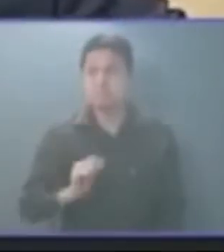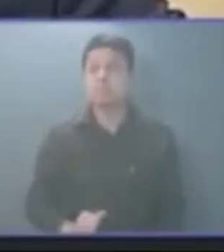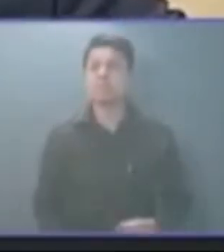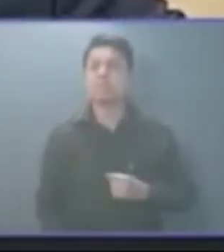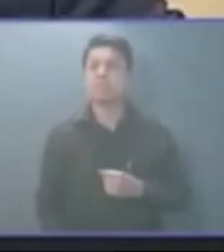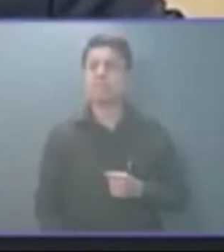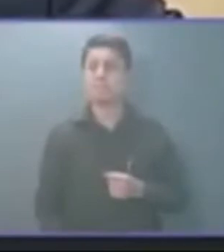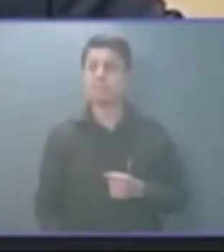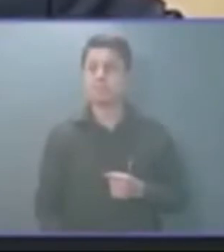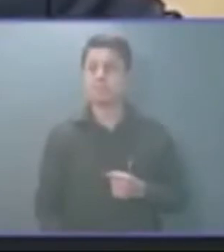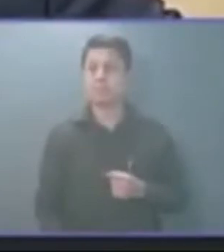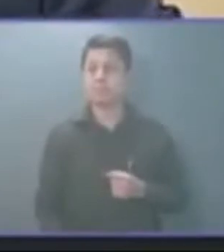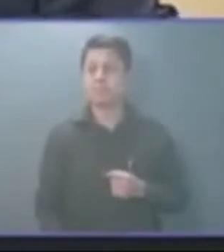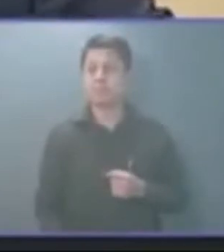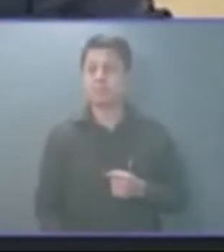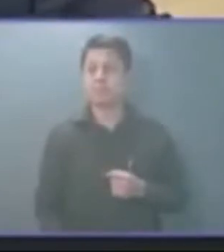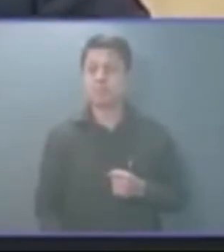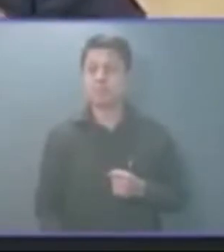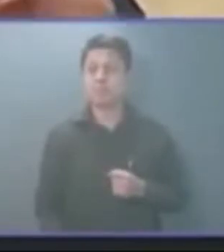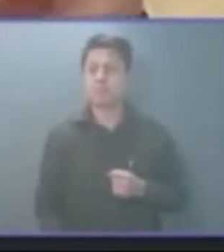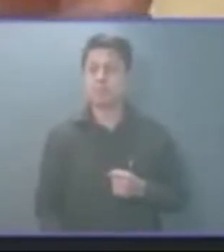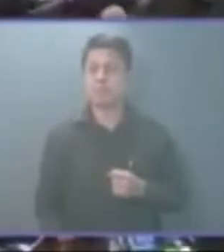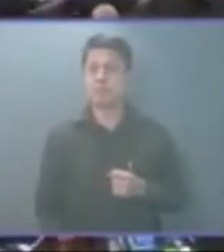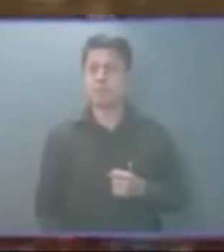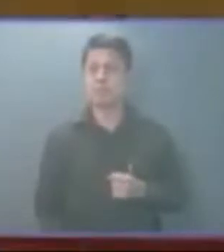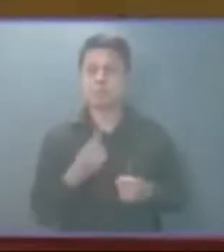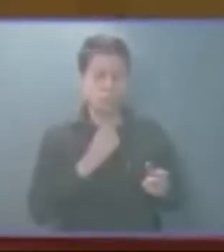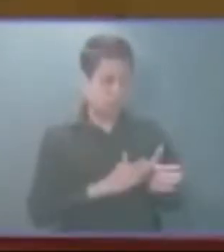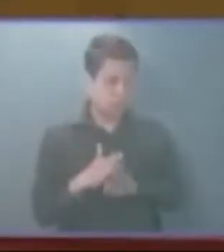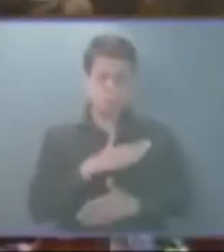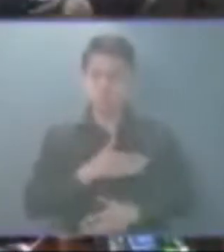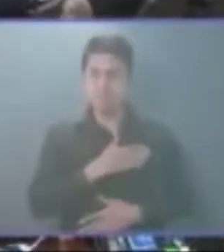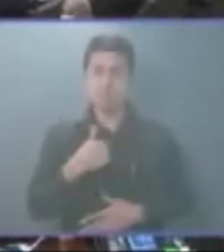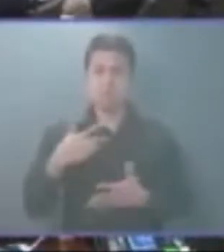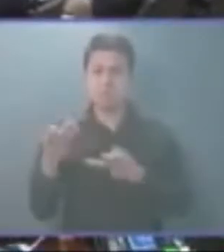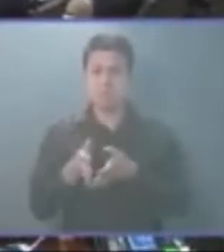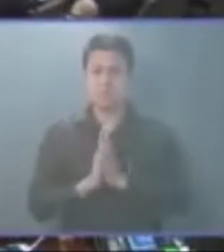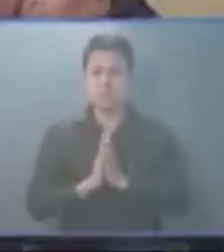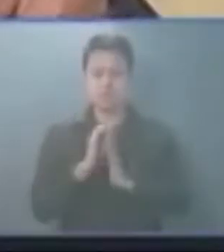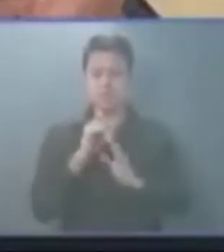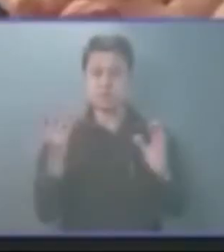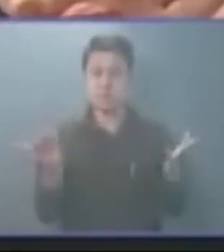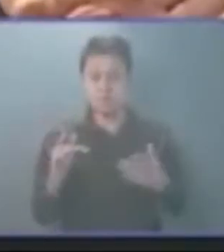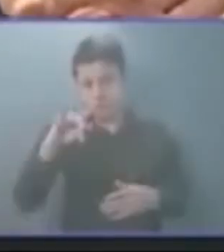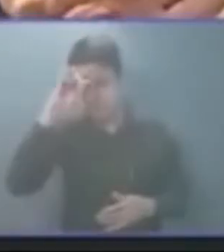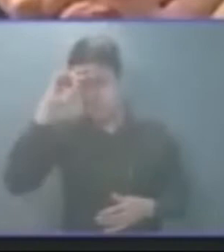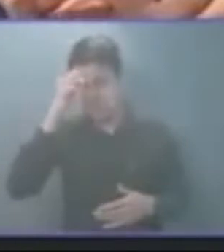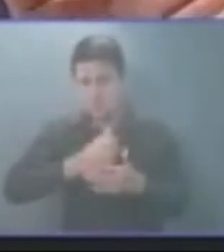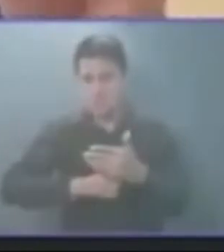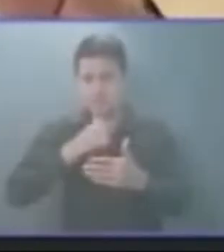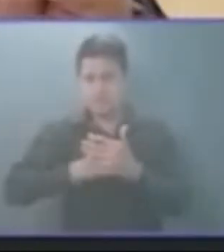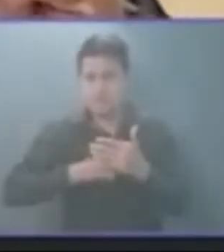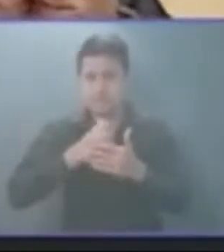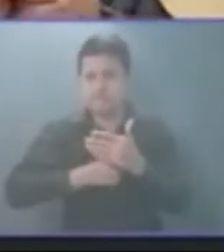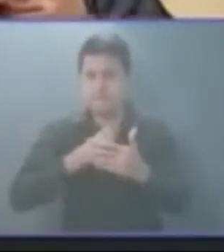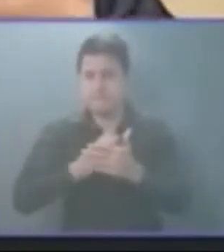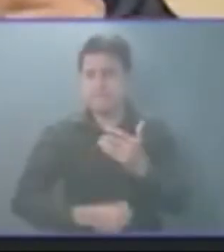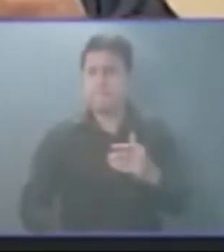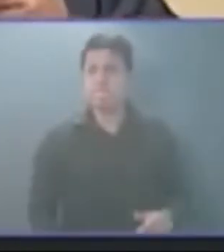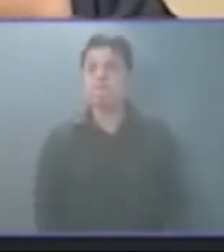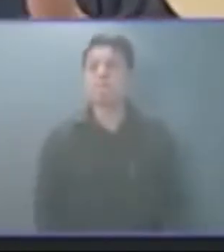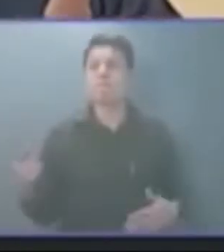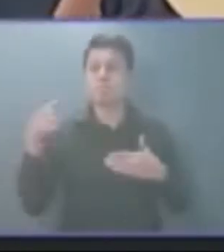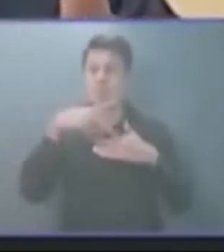Por favor, colegas, por favor, guardemos el orden, por favor. Yo les pido que hagan el sacrificio a